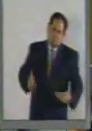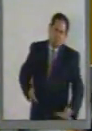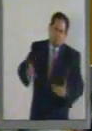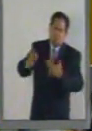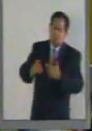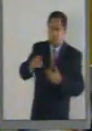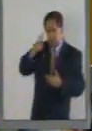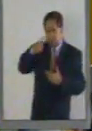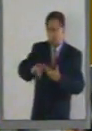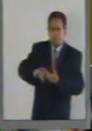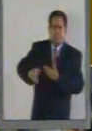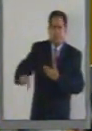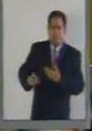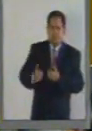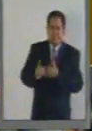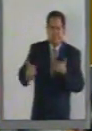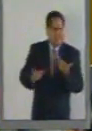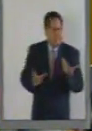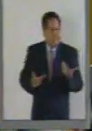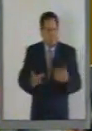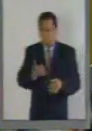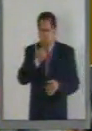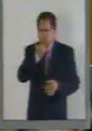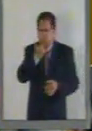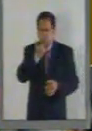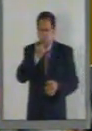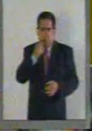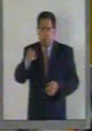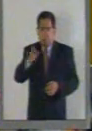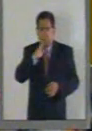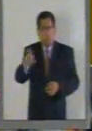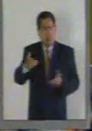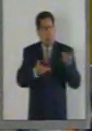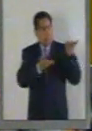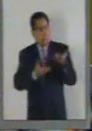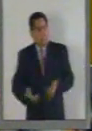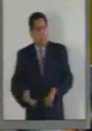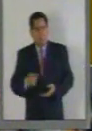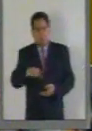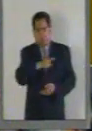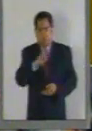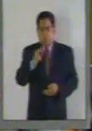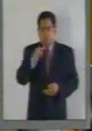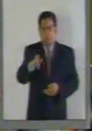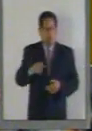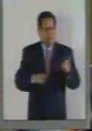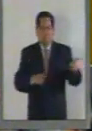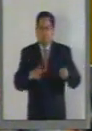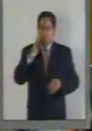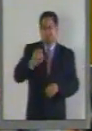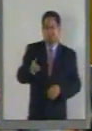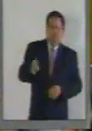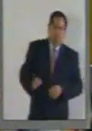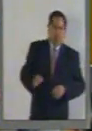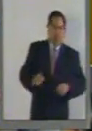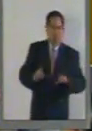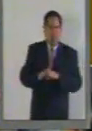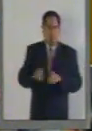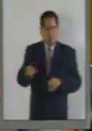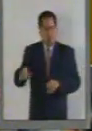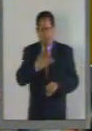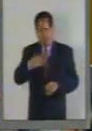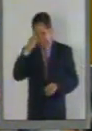a dos naciones. Me parece un error que reciba a ese personaje fascista el presidente de la